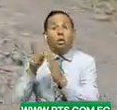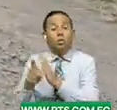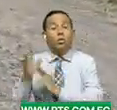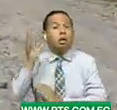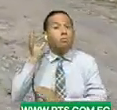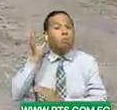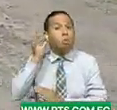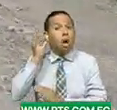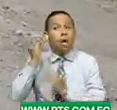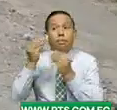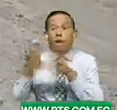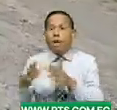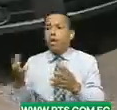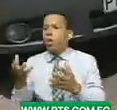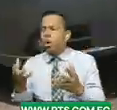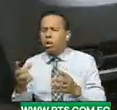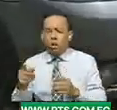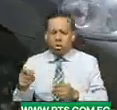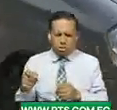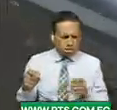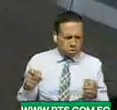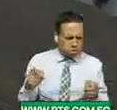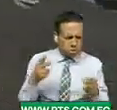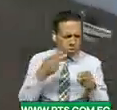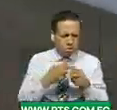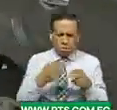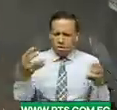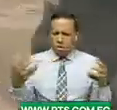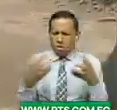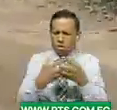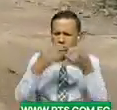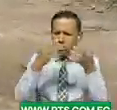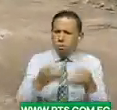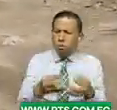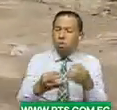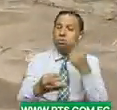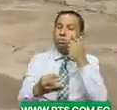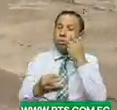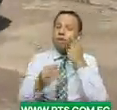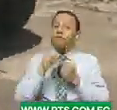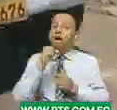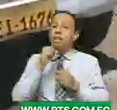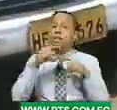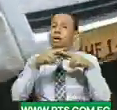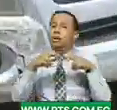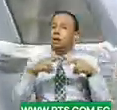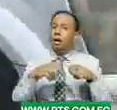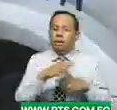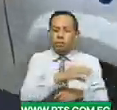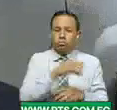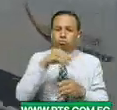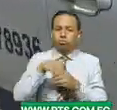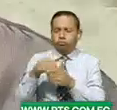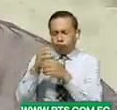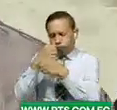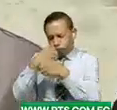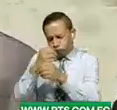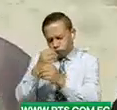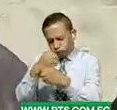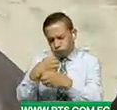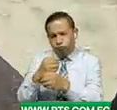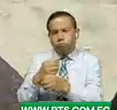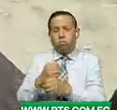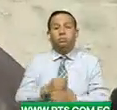debe cotejar para determinar si se trataría de la misma persona por medio de exámenes dactiloscópicos. Somos una